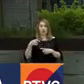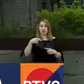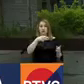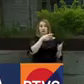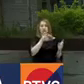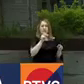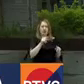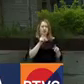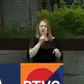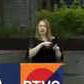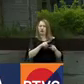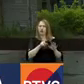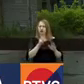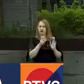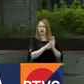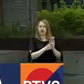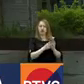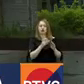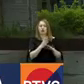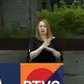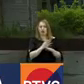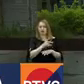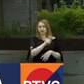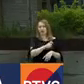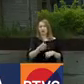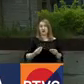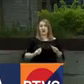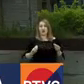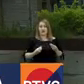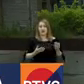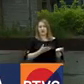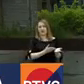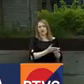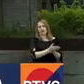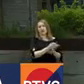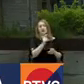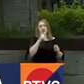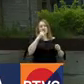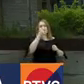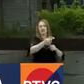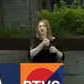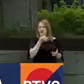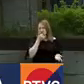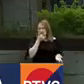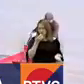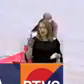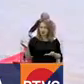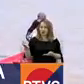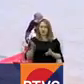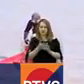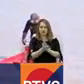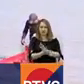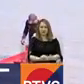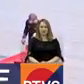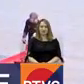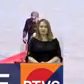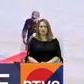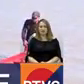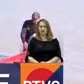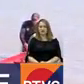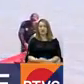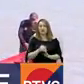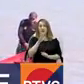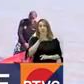traído algunos inconvenientes para aquellos pobladores que durante toda su vida han vivido de la pesca veamos de qué se trata a 53